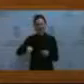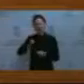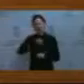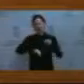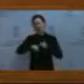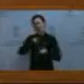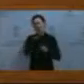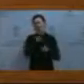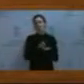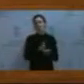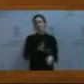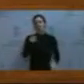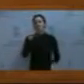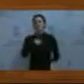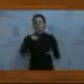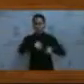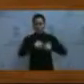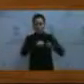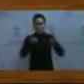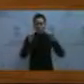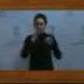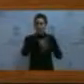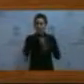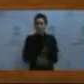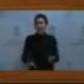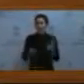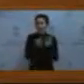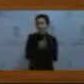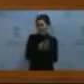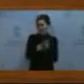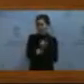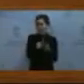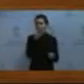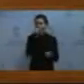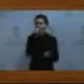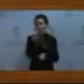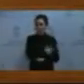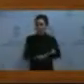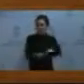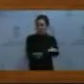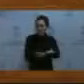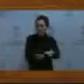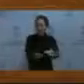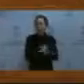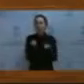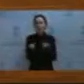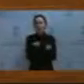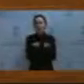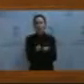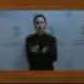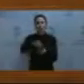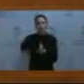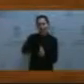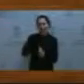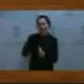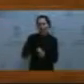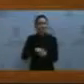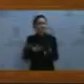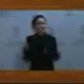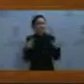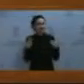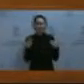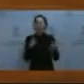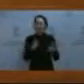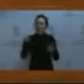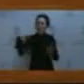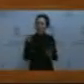esta Cámara. Por tanto, sin ley de transparencia y de buen gobierno, sin reforzar los controles internos como se debiera,